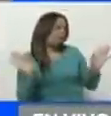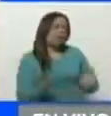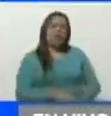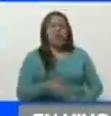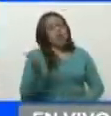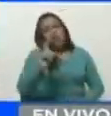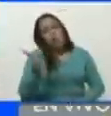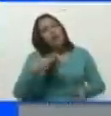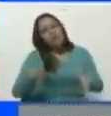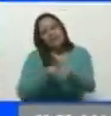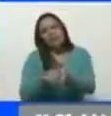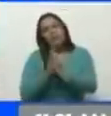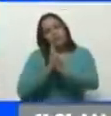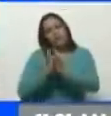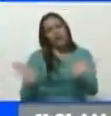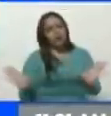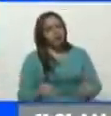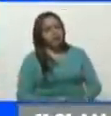vuelvas a hacer, planito.